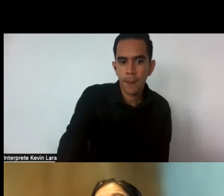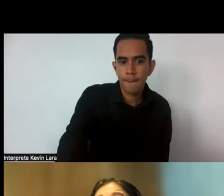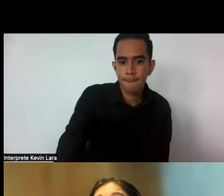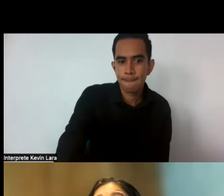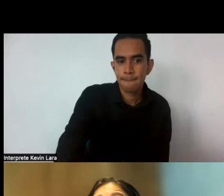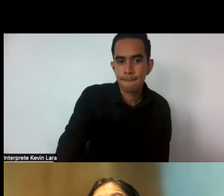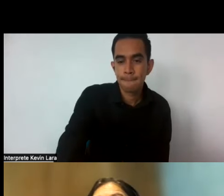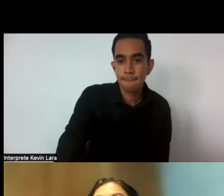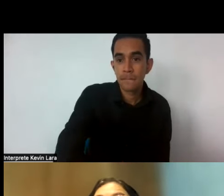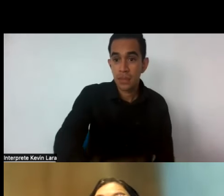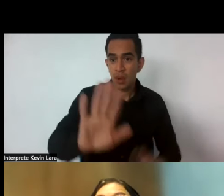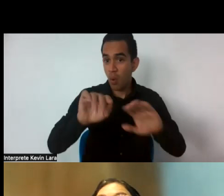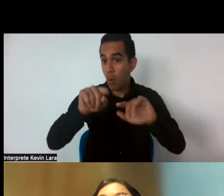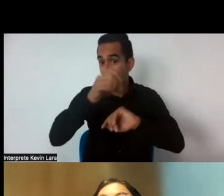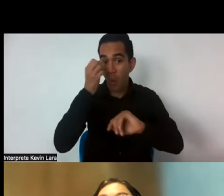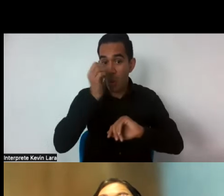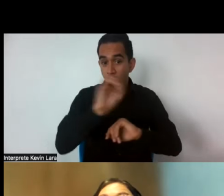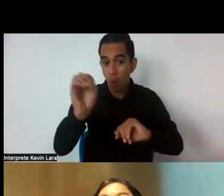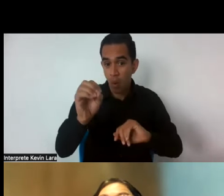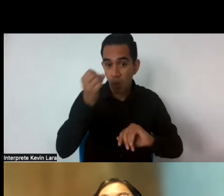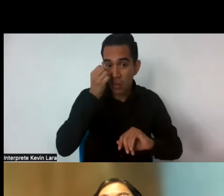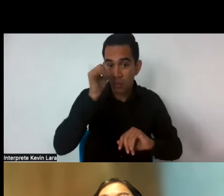¿Alguien tiene ese dato?